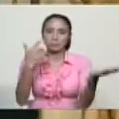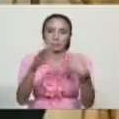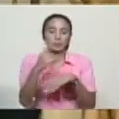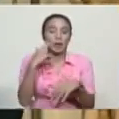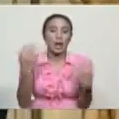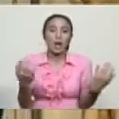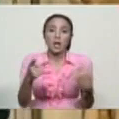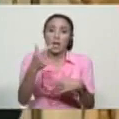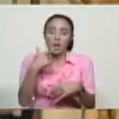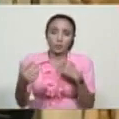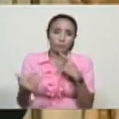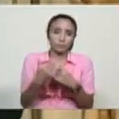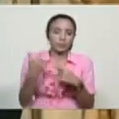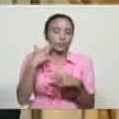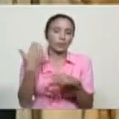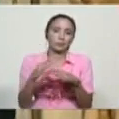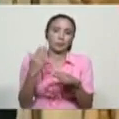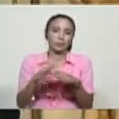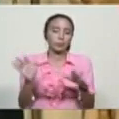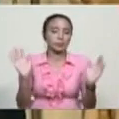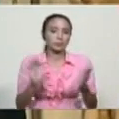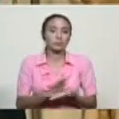Justificar cualquier cosa.